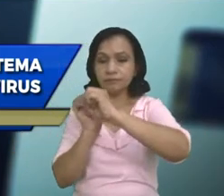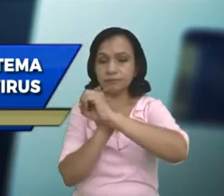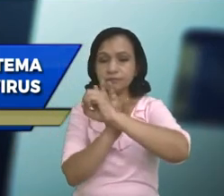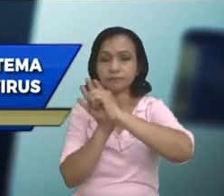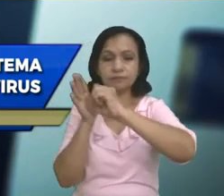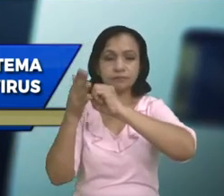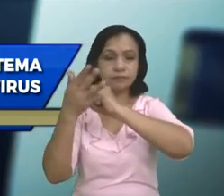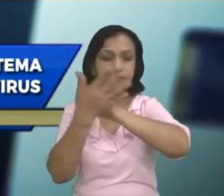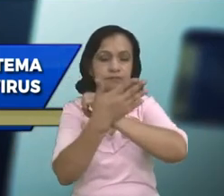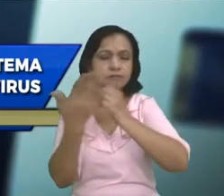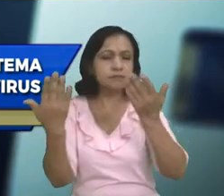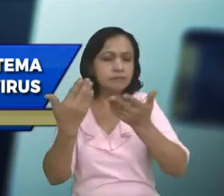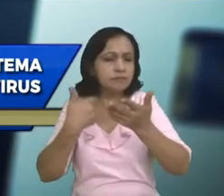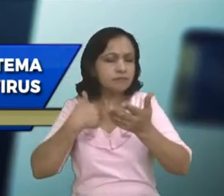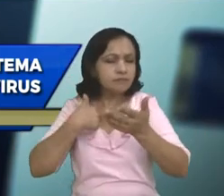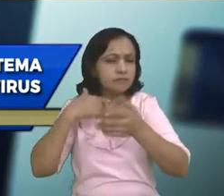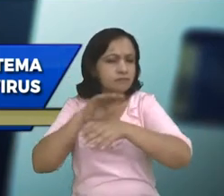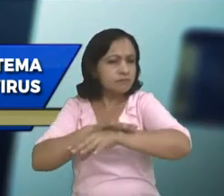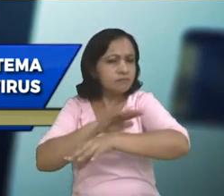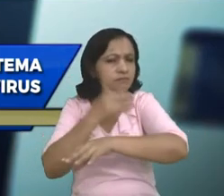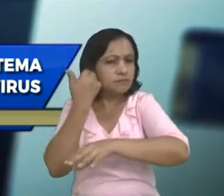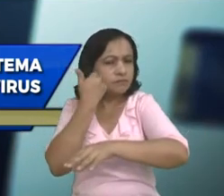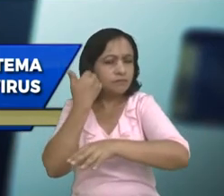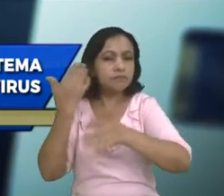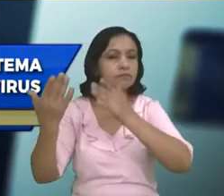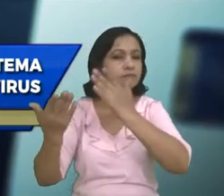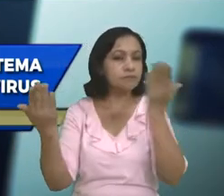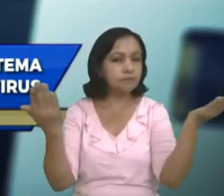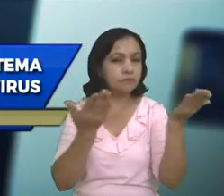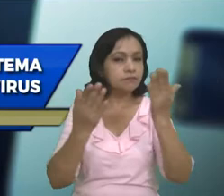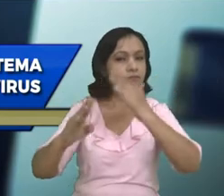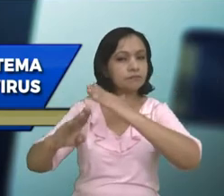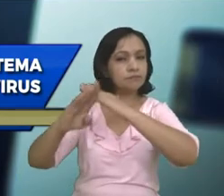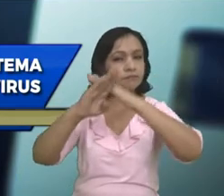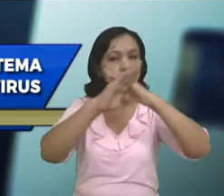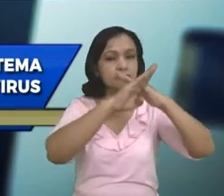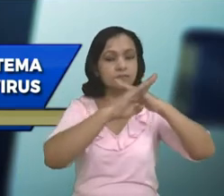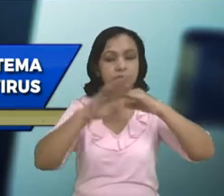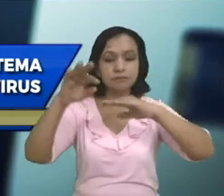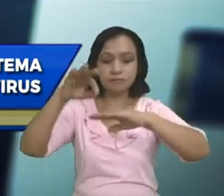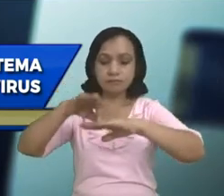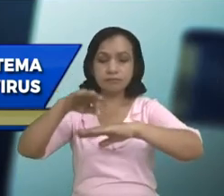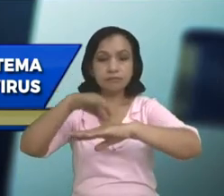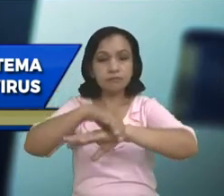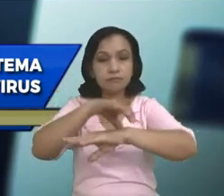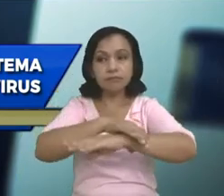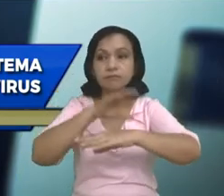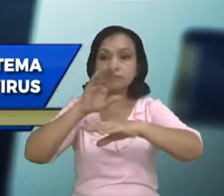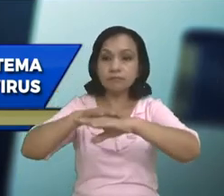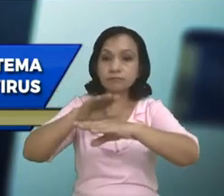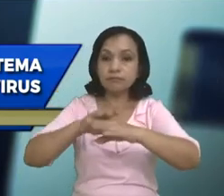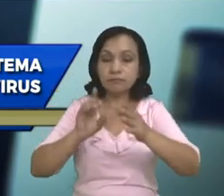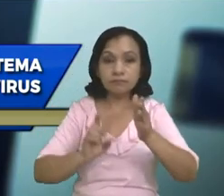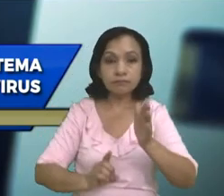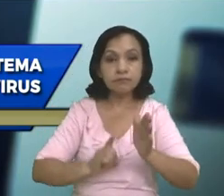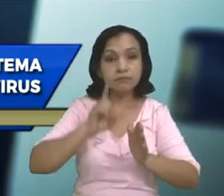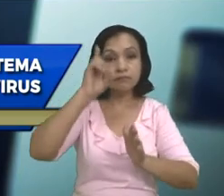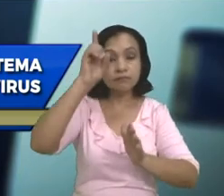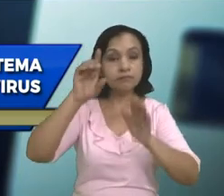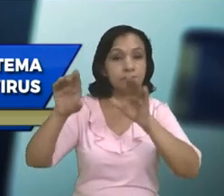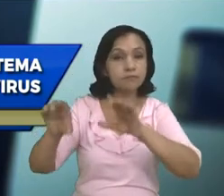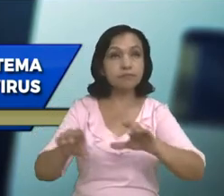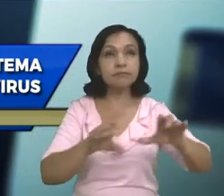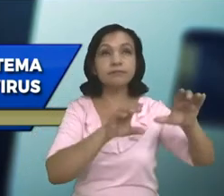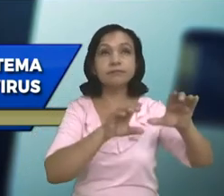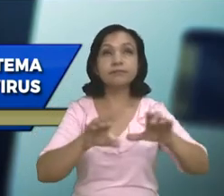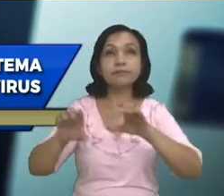síntomas cómo se transmite y cuáles son las medidas preventivas y la compañera del rosario nos ha orientado a desarrollar esta jornada de